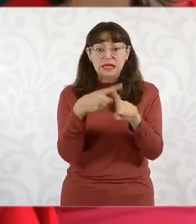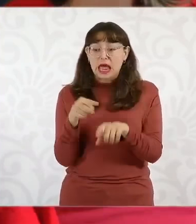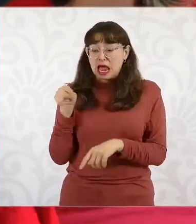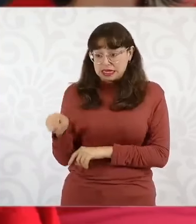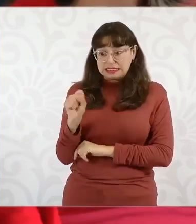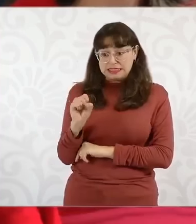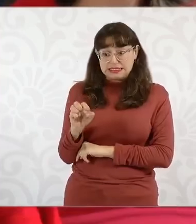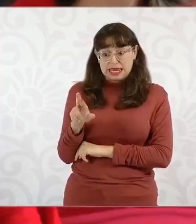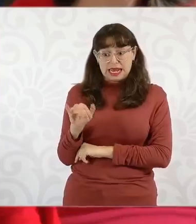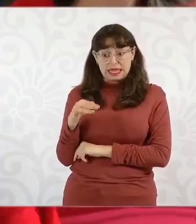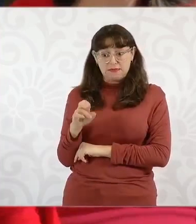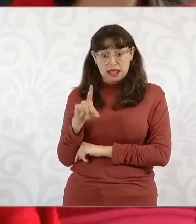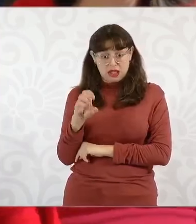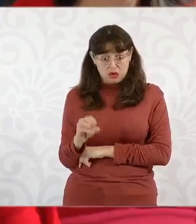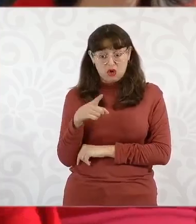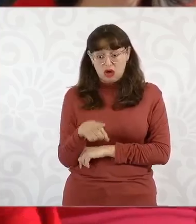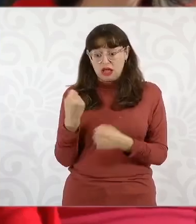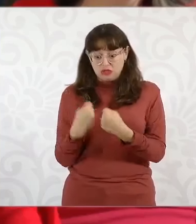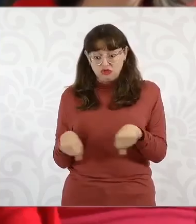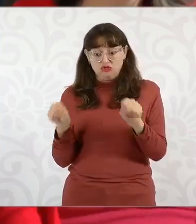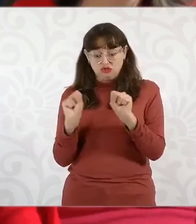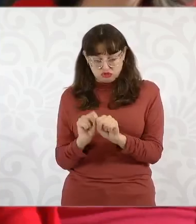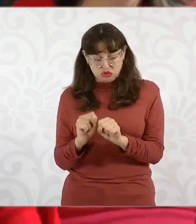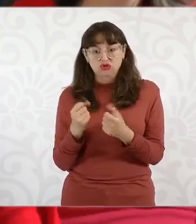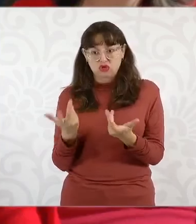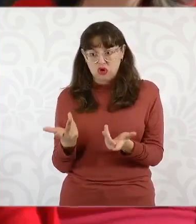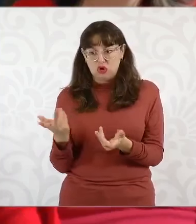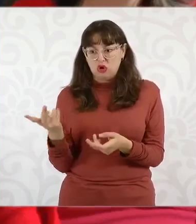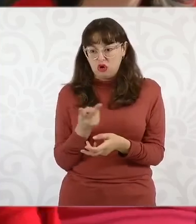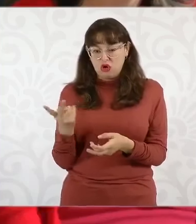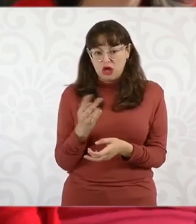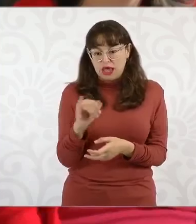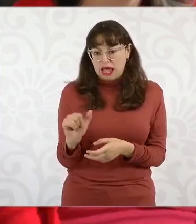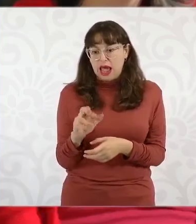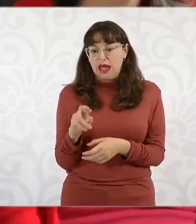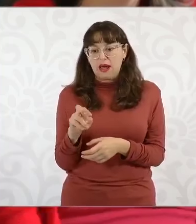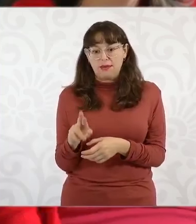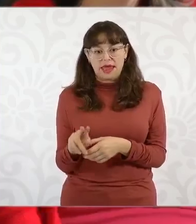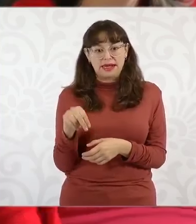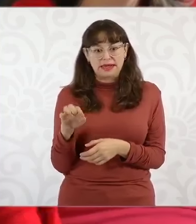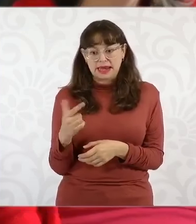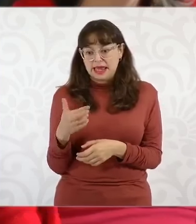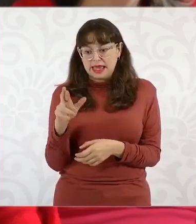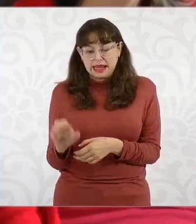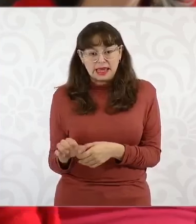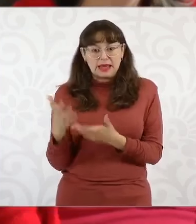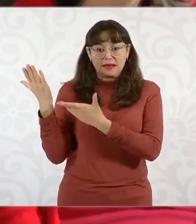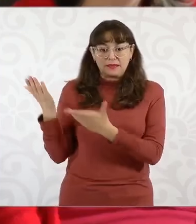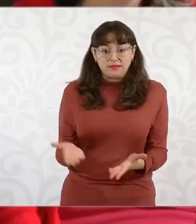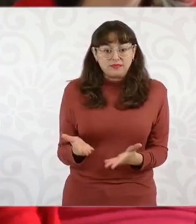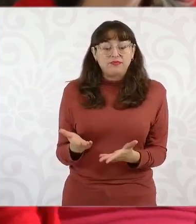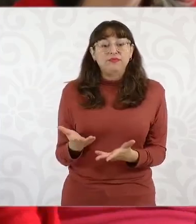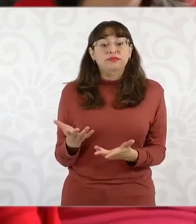Cerimedo, quien es socio fundador de La Derecha Diario junto a Javier Negre, quien pues ha sido traído a México,